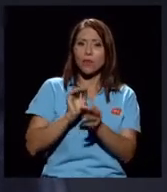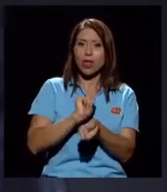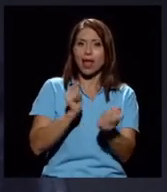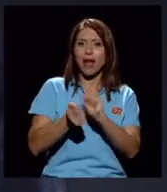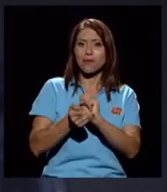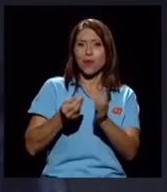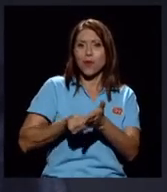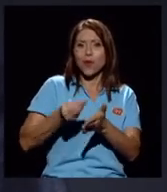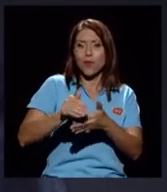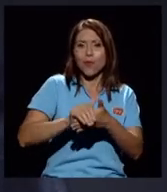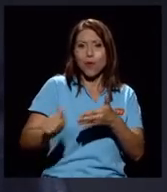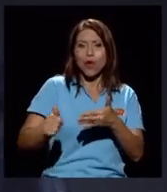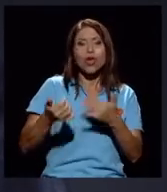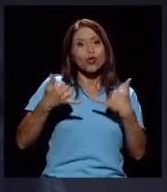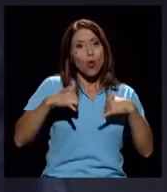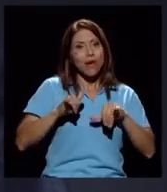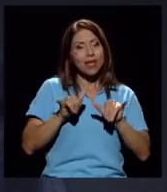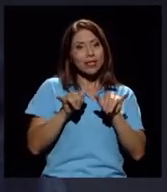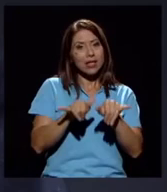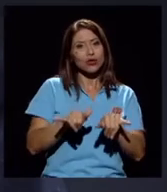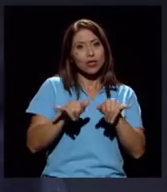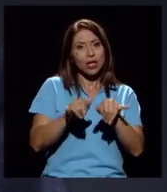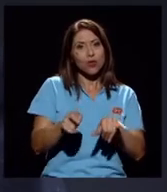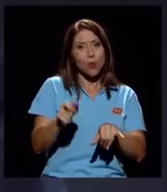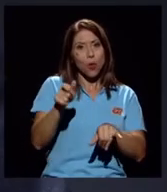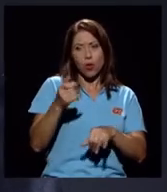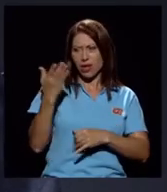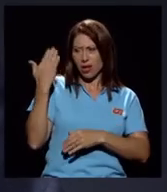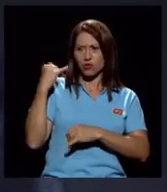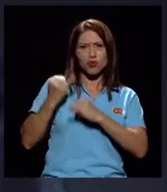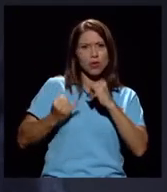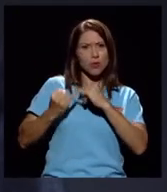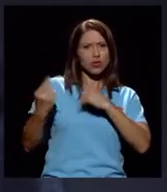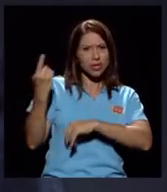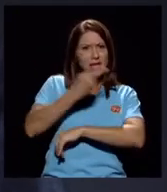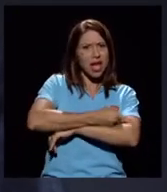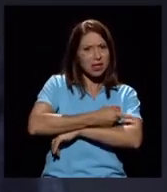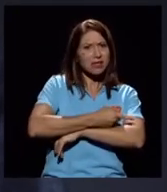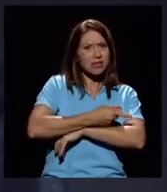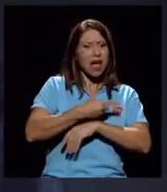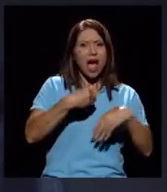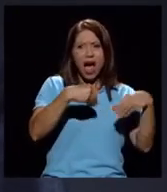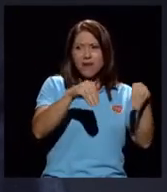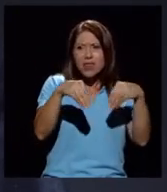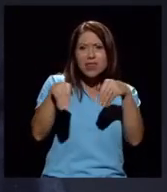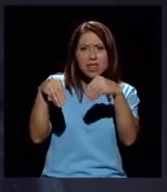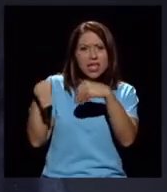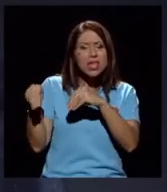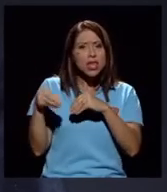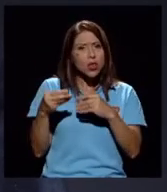no está sosteniendo un poco y en los últimos días ha vendido tamaño porque yo de reservas